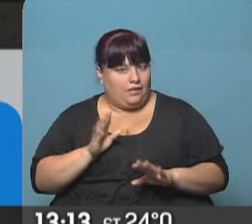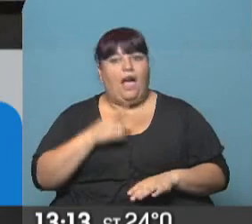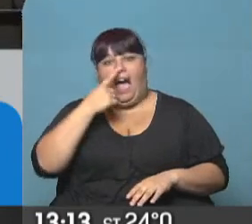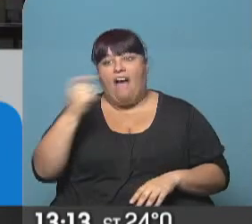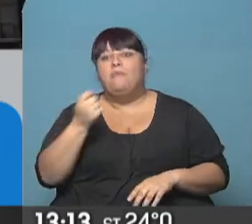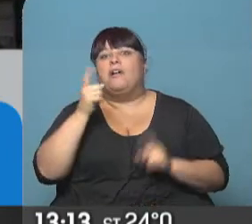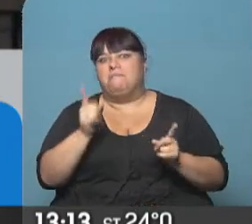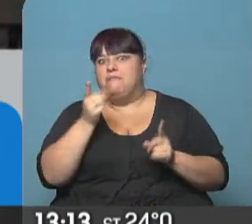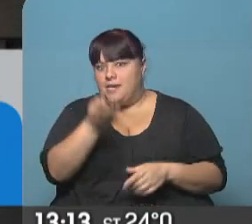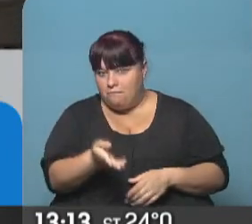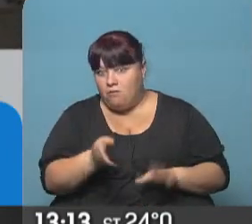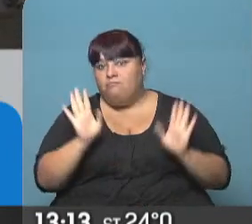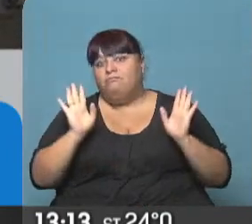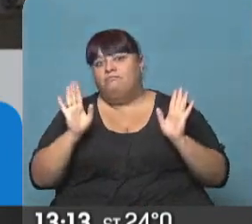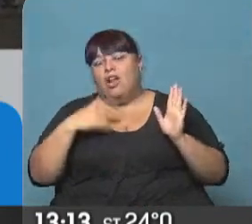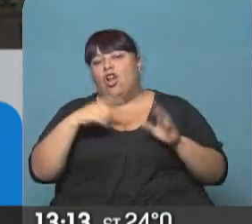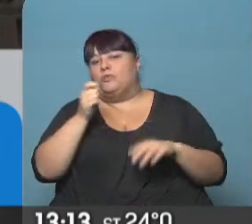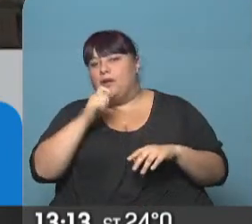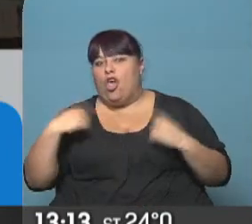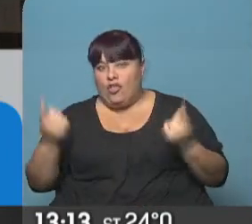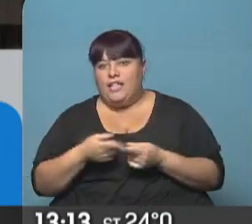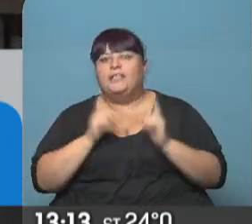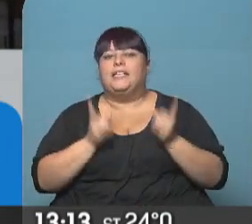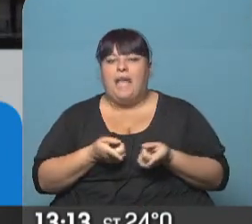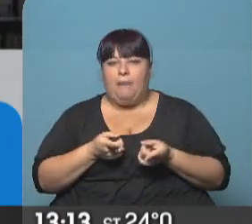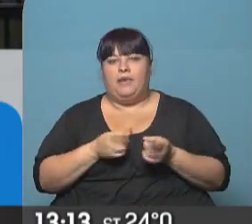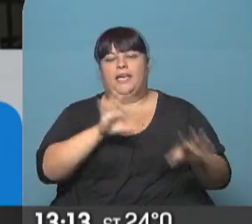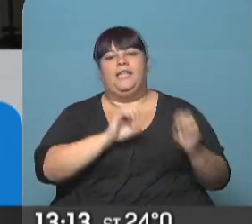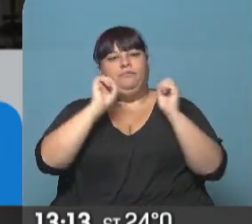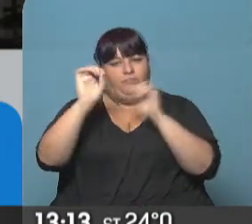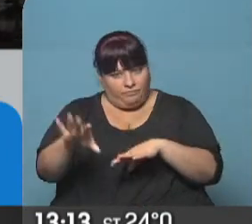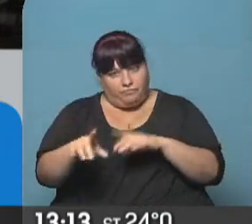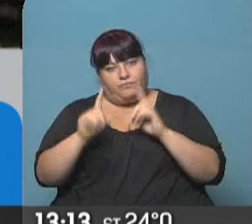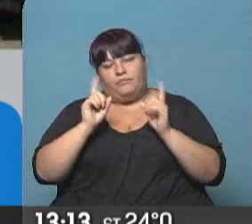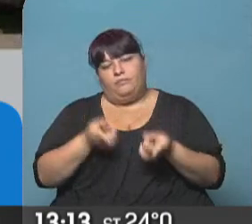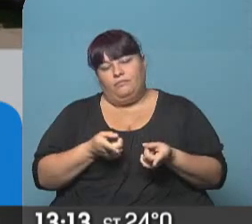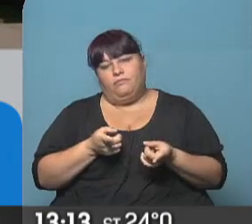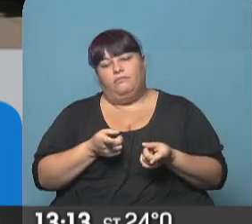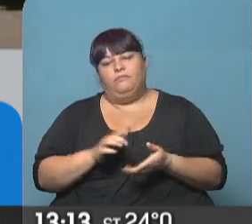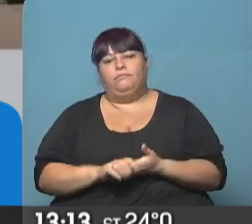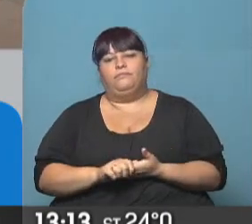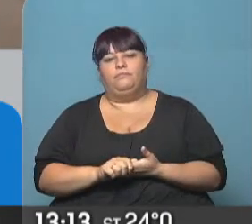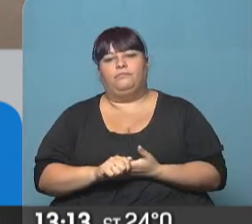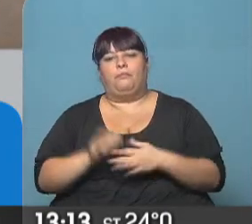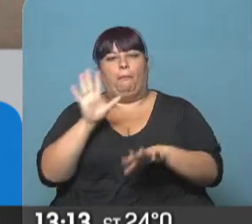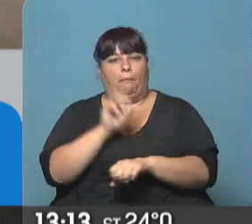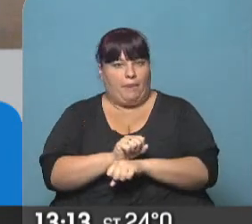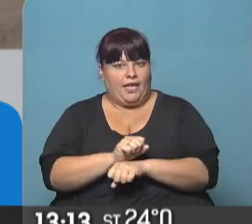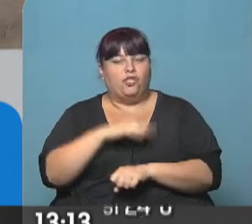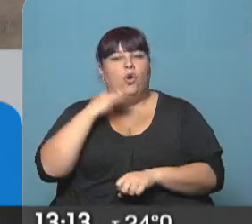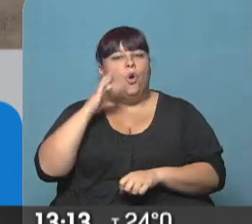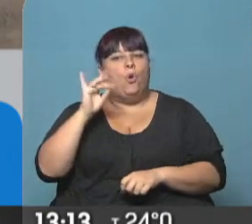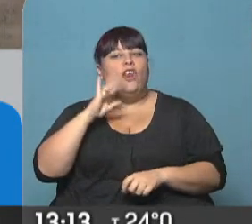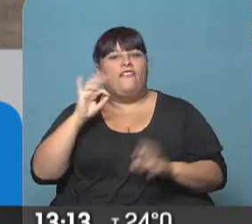detención importante era esta, por lo menos desde lo mediático también, al igual que el traslado y, por supuesto, la detención de Julio De